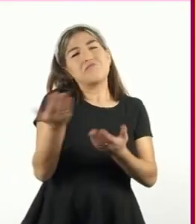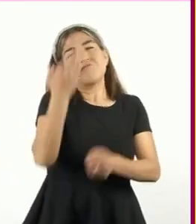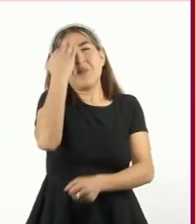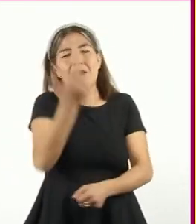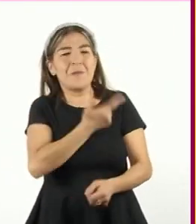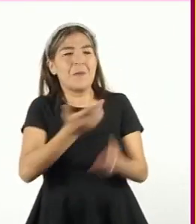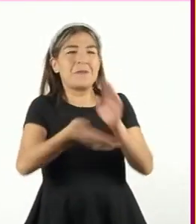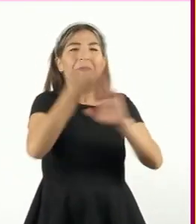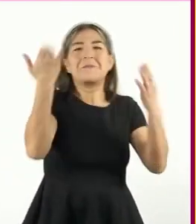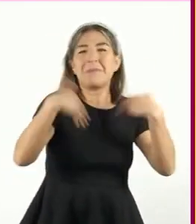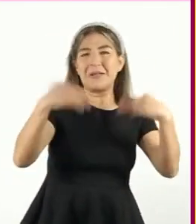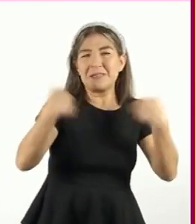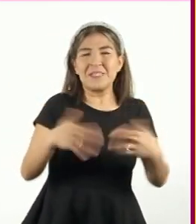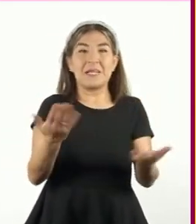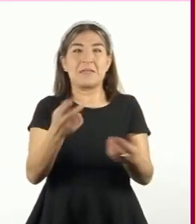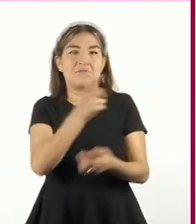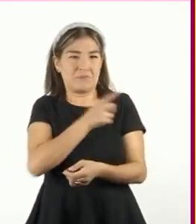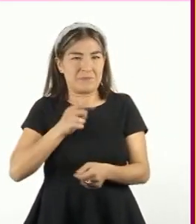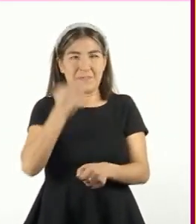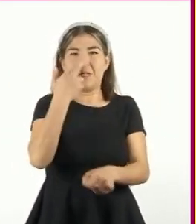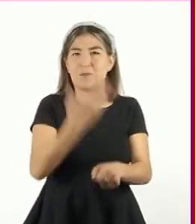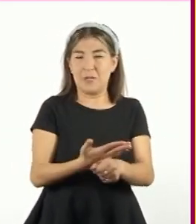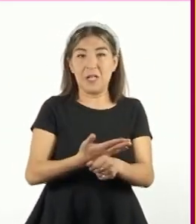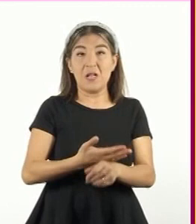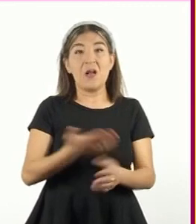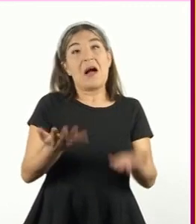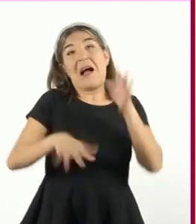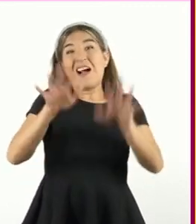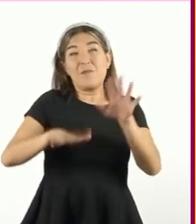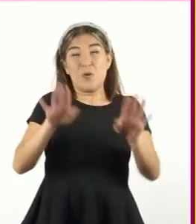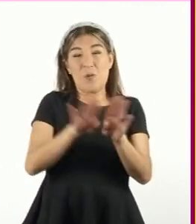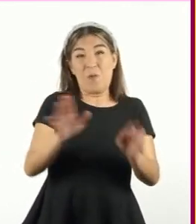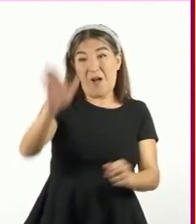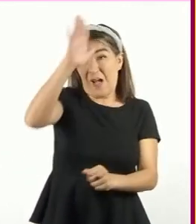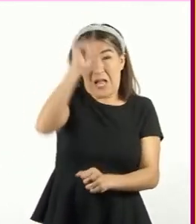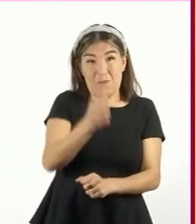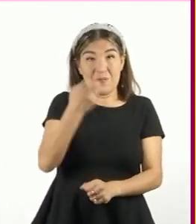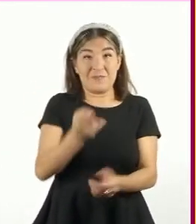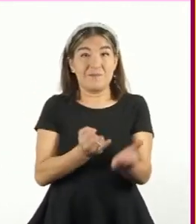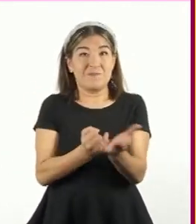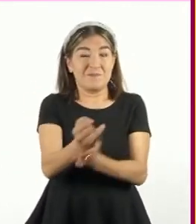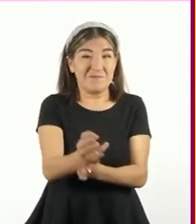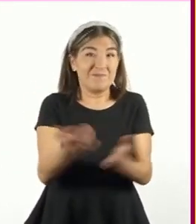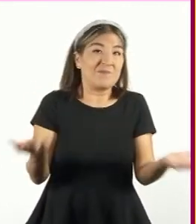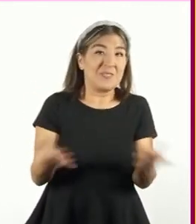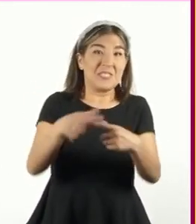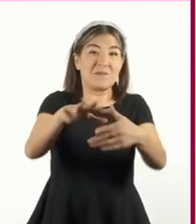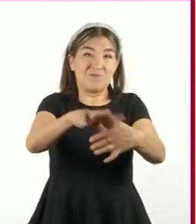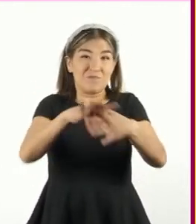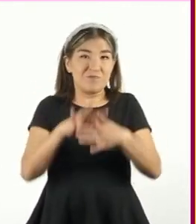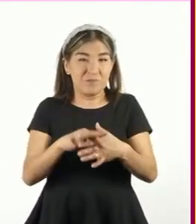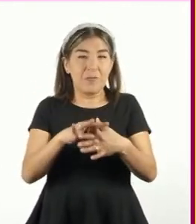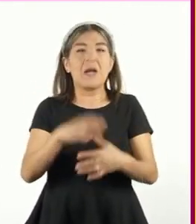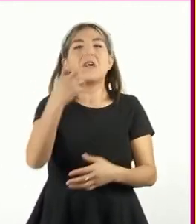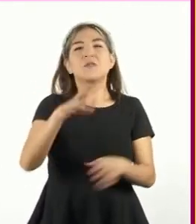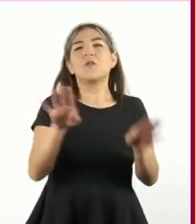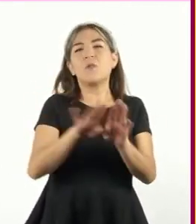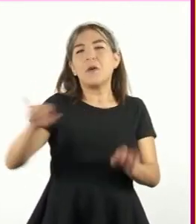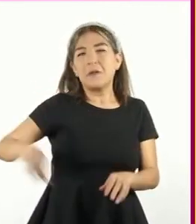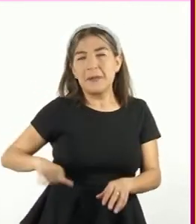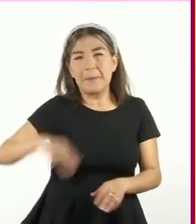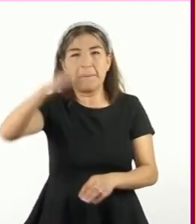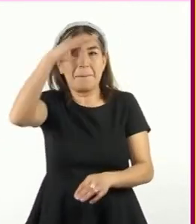pasatiempos, responsabilidades. A veces no estamos de acuerdo con las decisiones que se toman. Nuestros intereses o